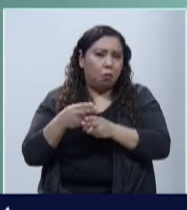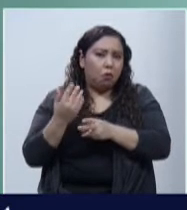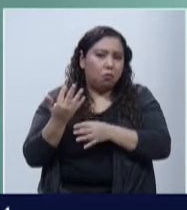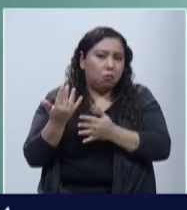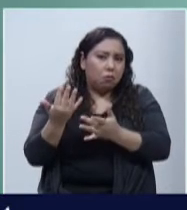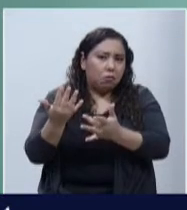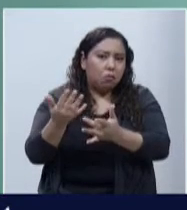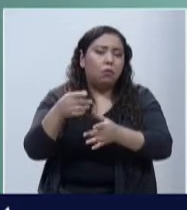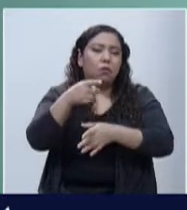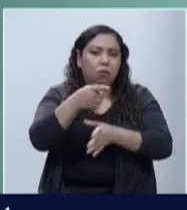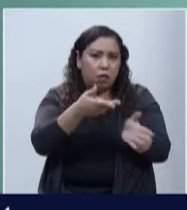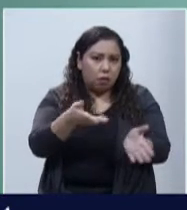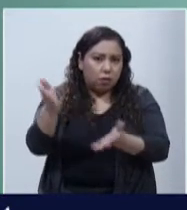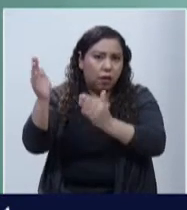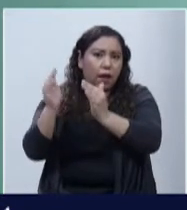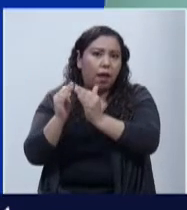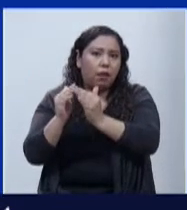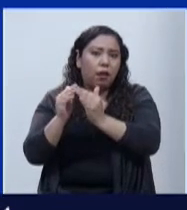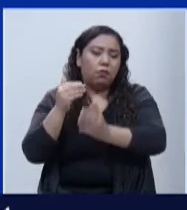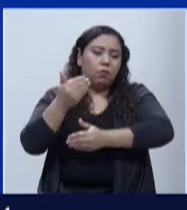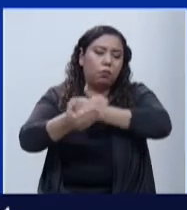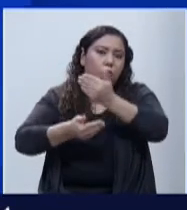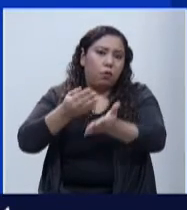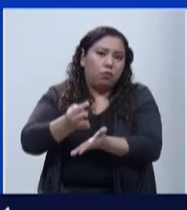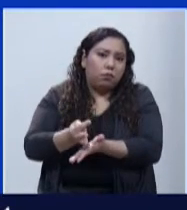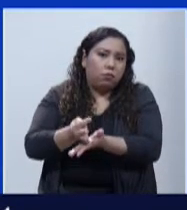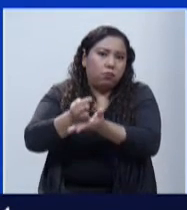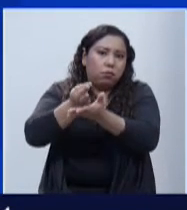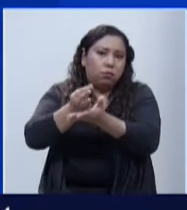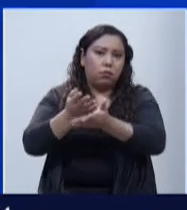seguirá su proceso de recuperación interna